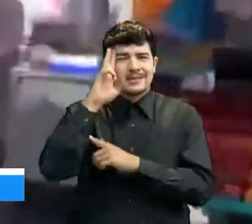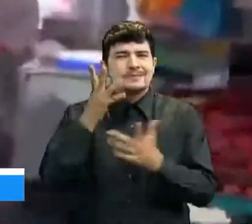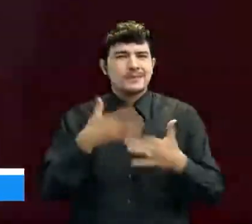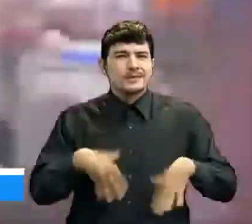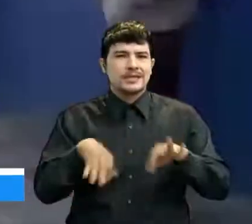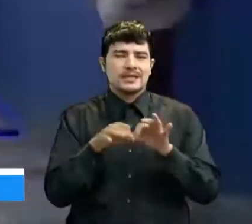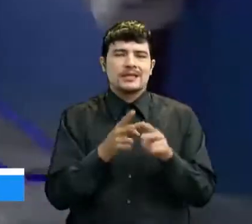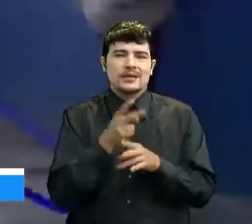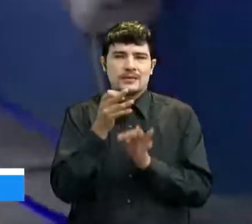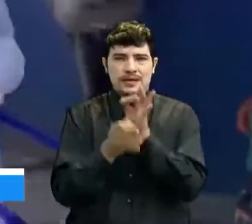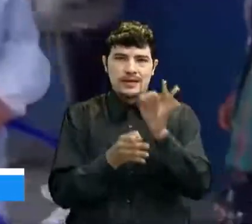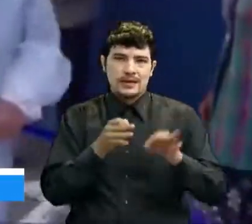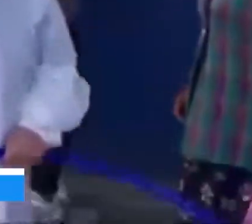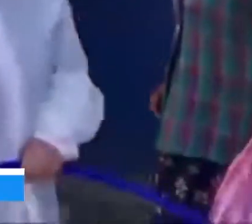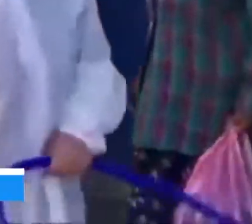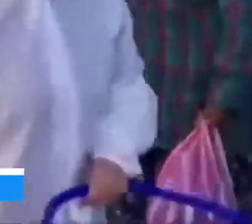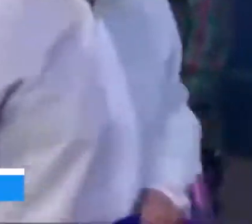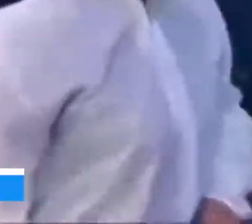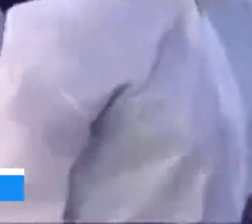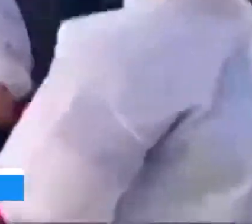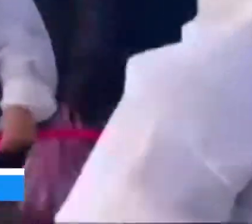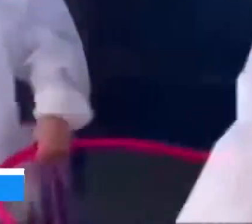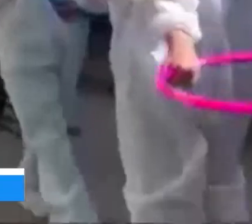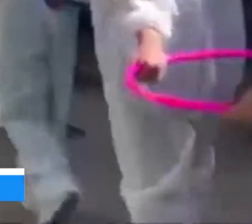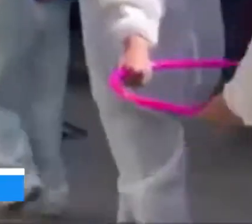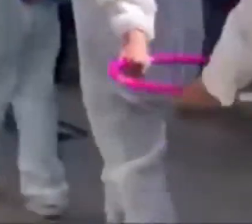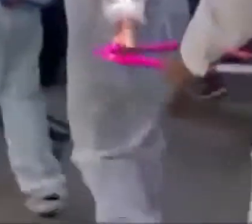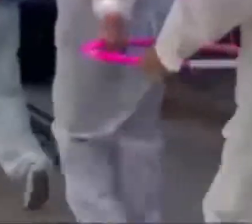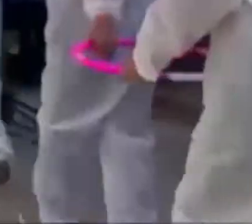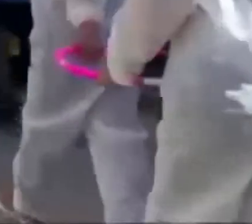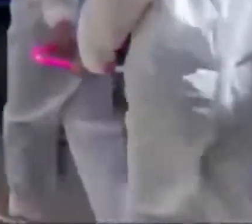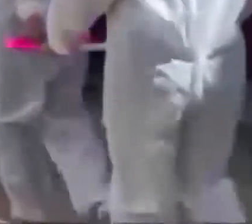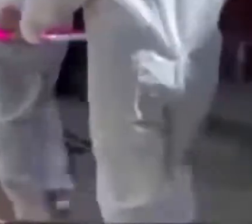de la salud estuvieron en las zonas más concurridas del municipio de Pamplona.